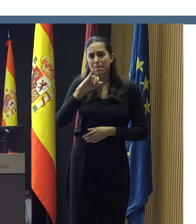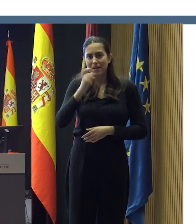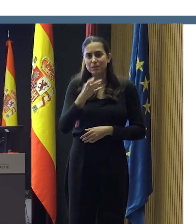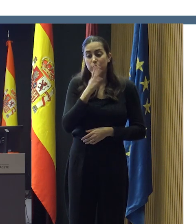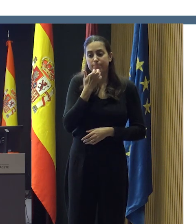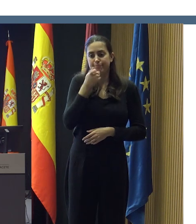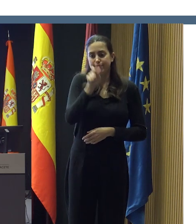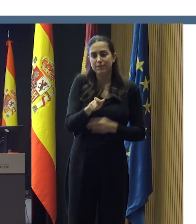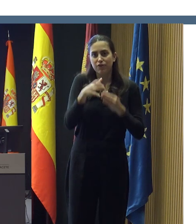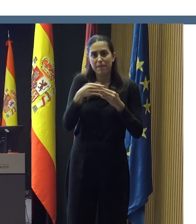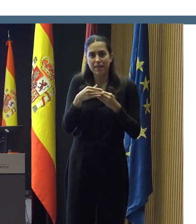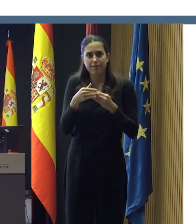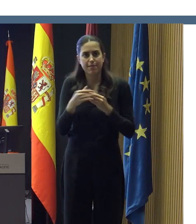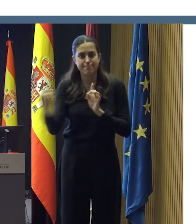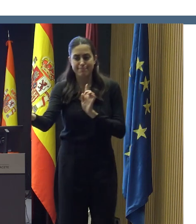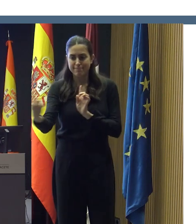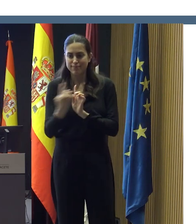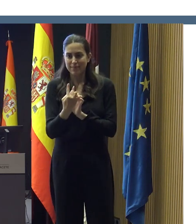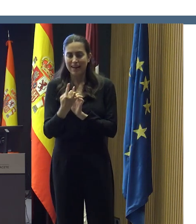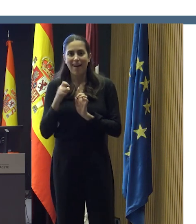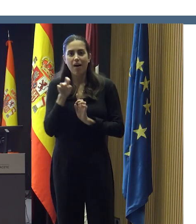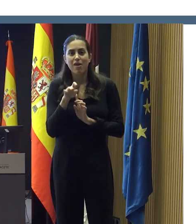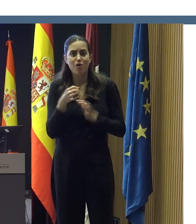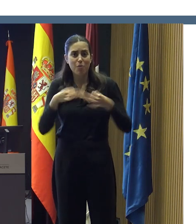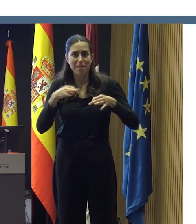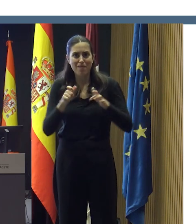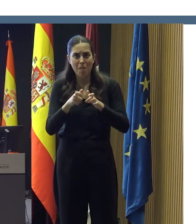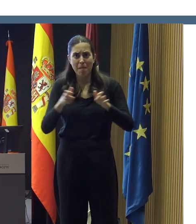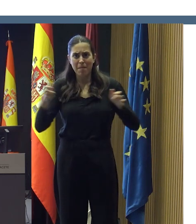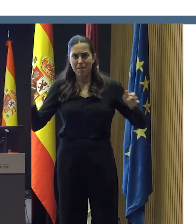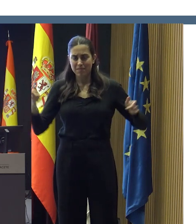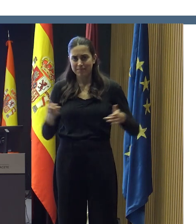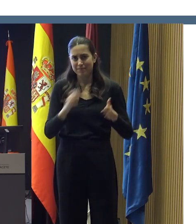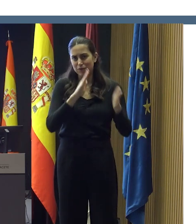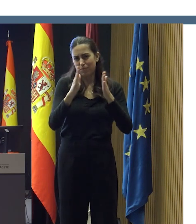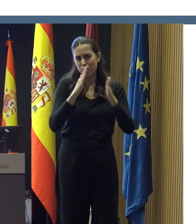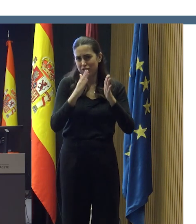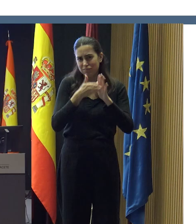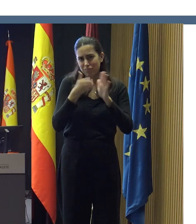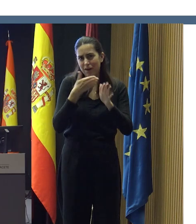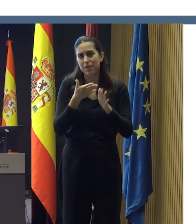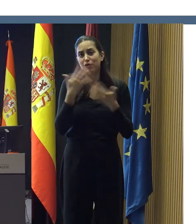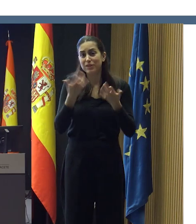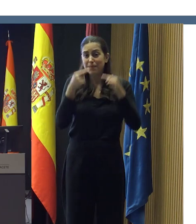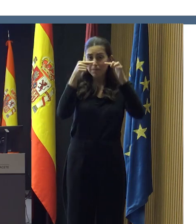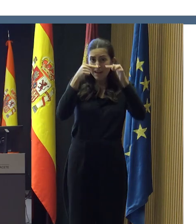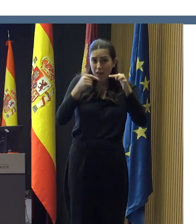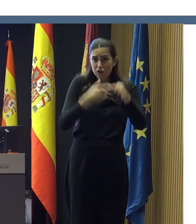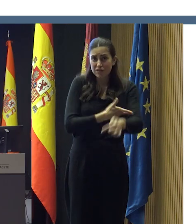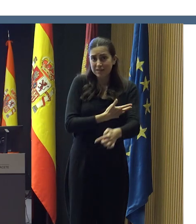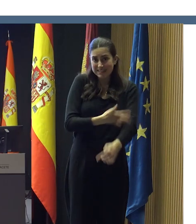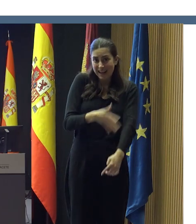a consulta, es que el cáncer está muy avanzado. Entonces, hay marcadores, por ejemplo, para ese tumor sí que hay marcadores en sangre, pero